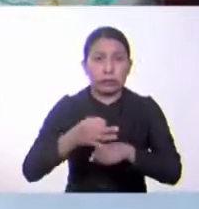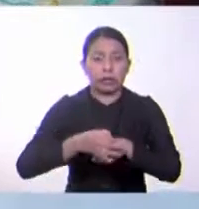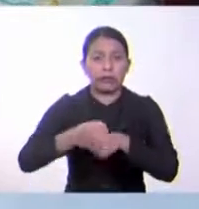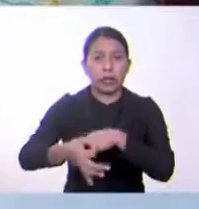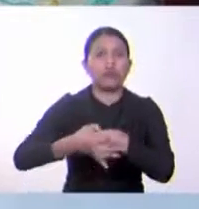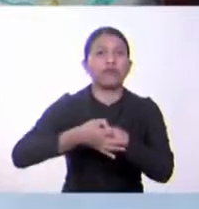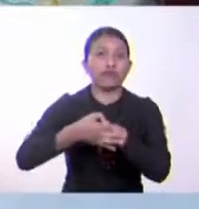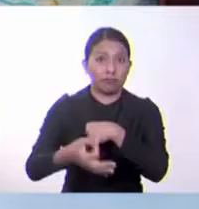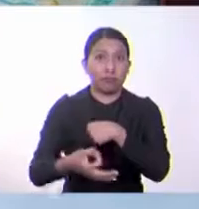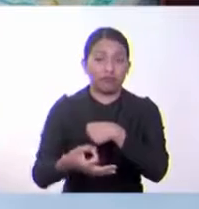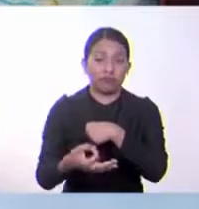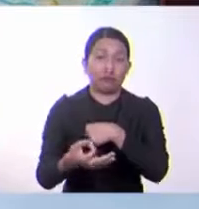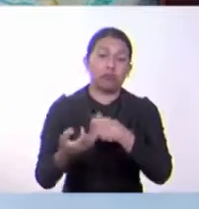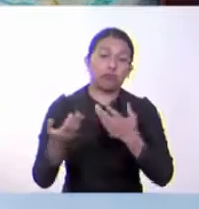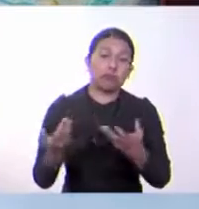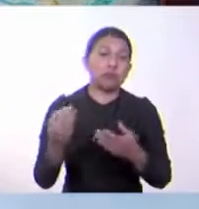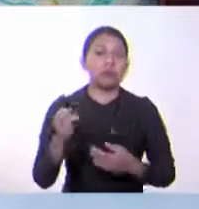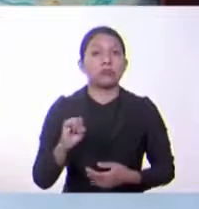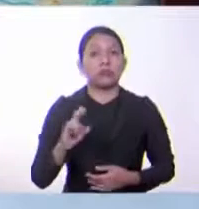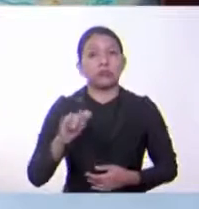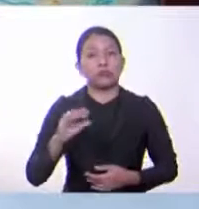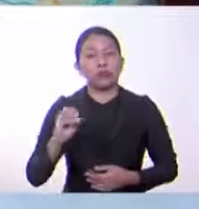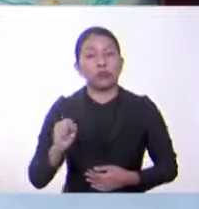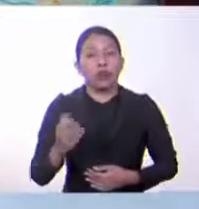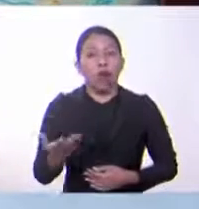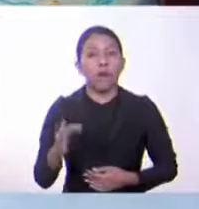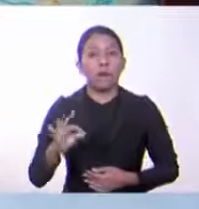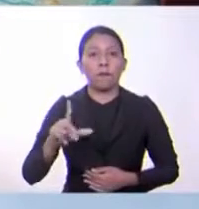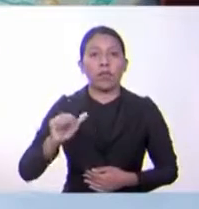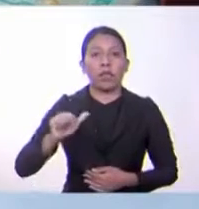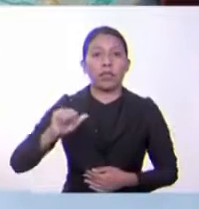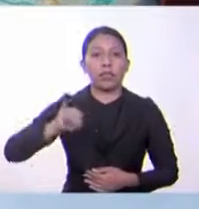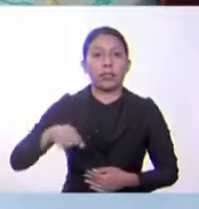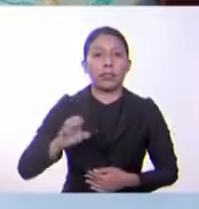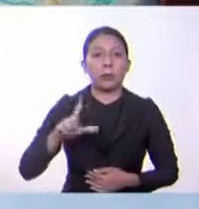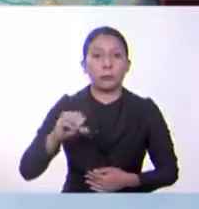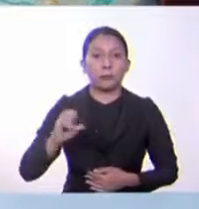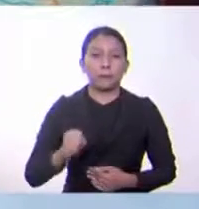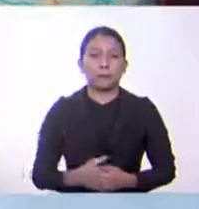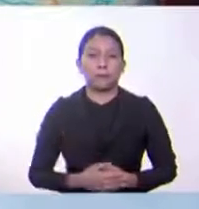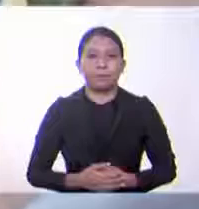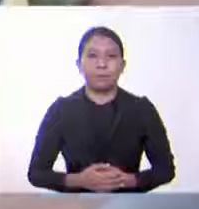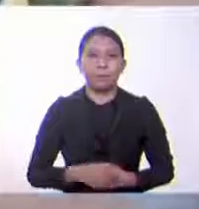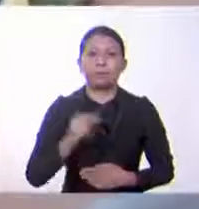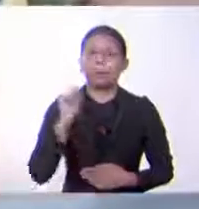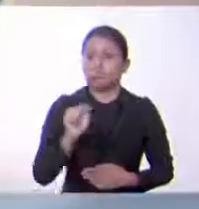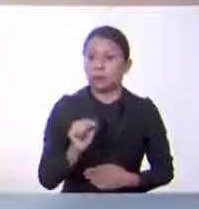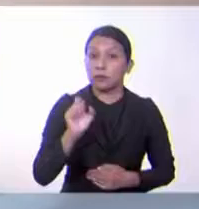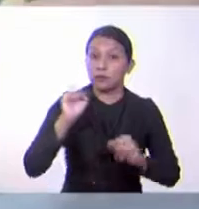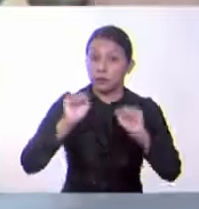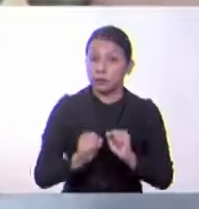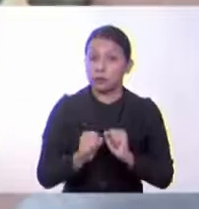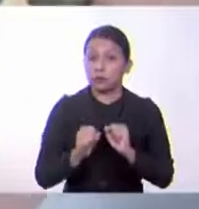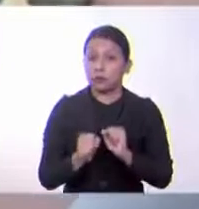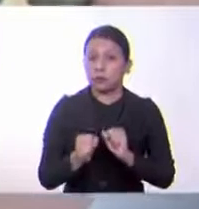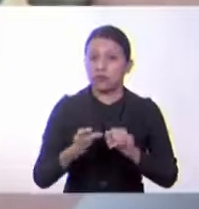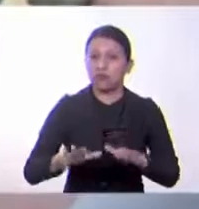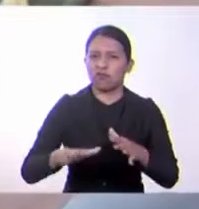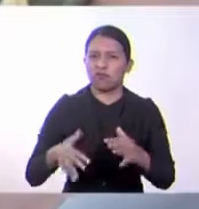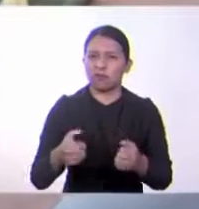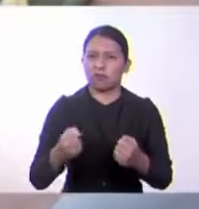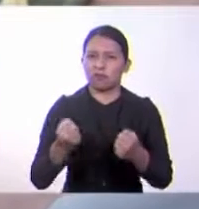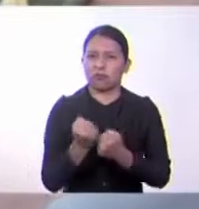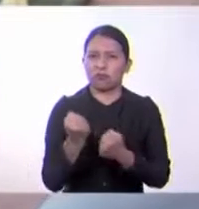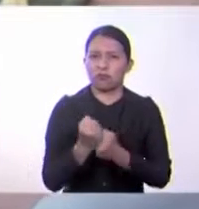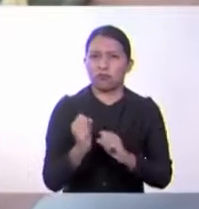células, como pueden ser cilios y flagelos, sino que también permiten que estas estructuras puedan desplazarse entre ellas